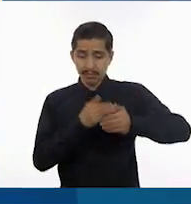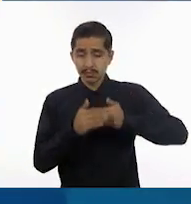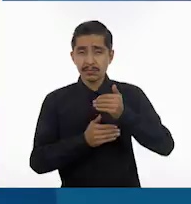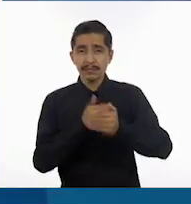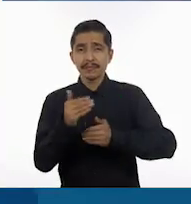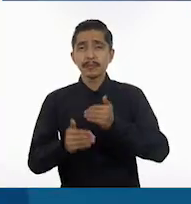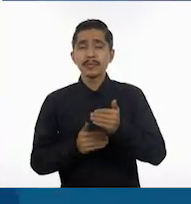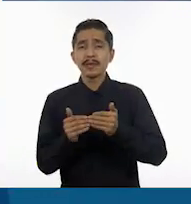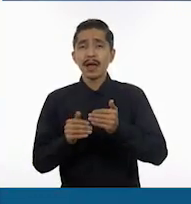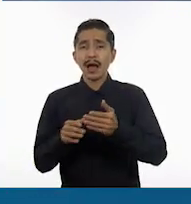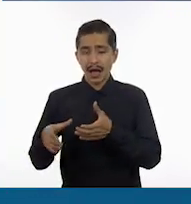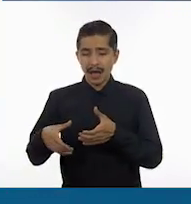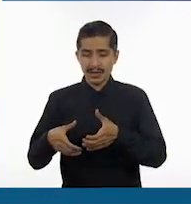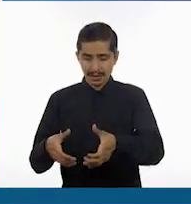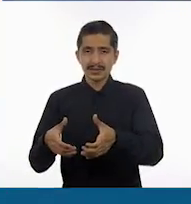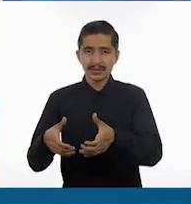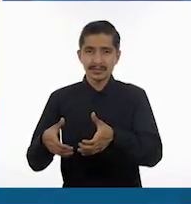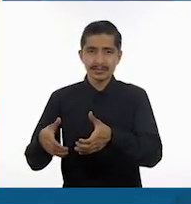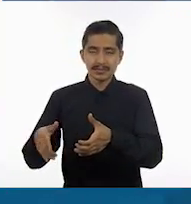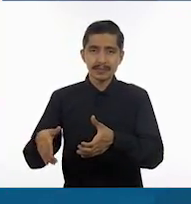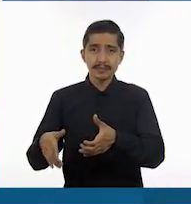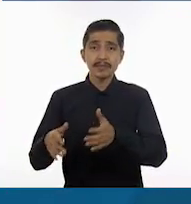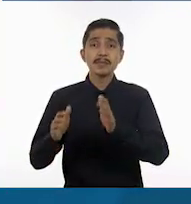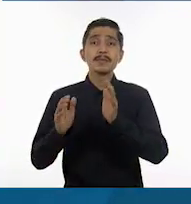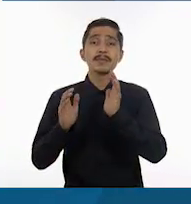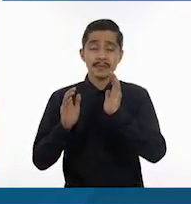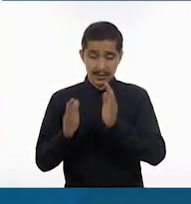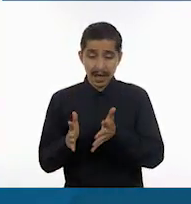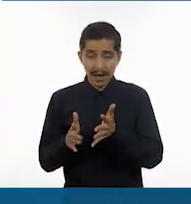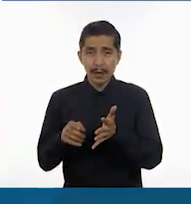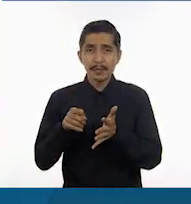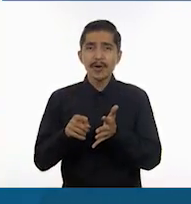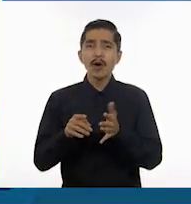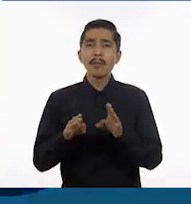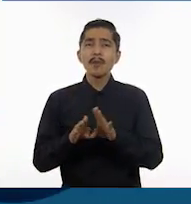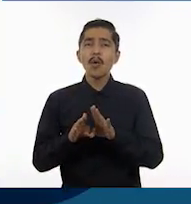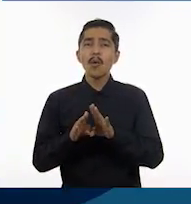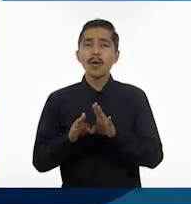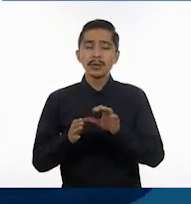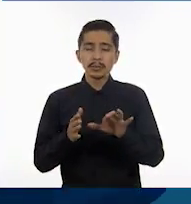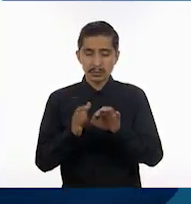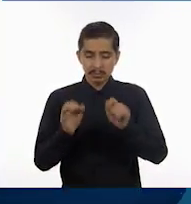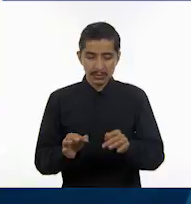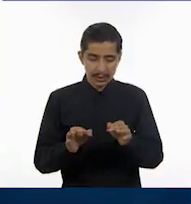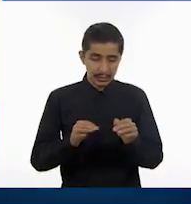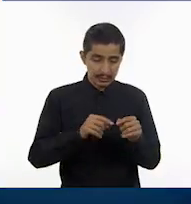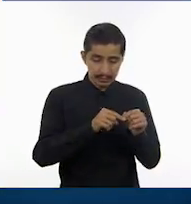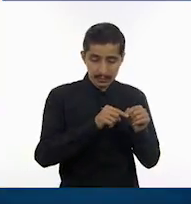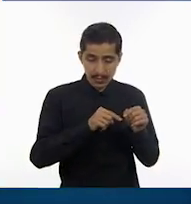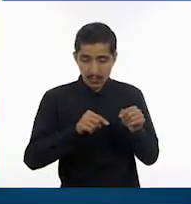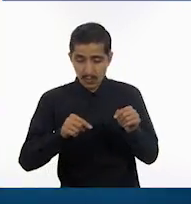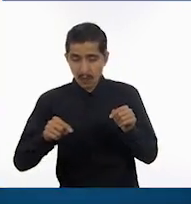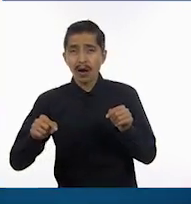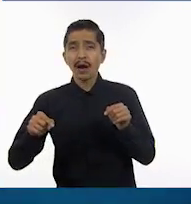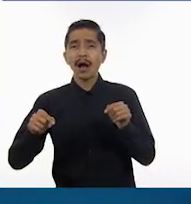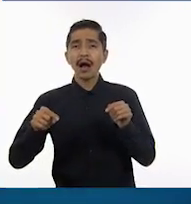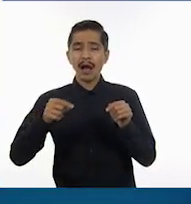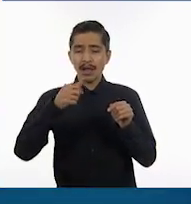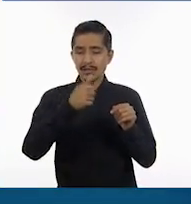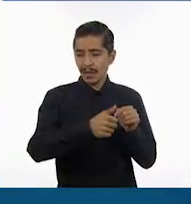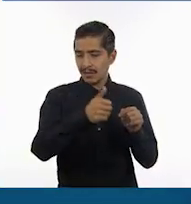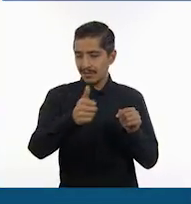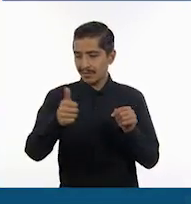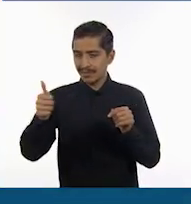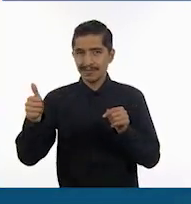a través de las calles. Ya encarrerada, traspuso la alameda, y el traqueteo fue acomodando a cada quien en su